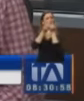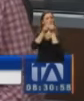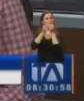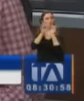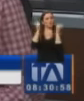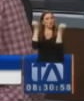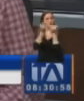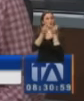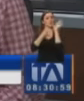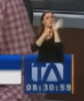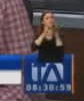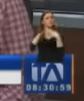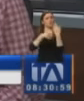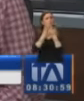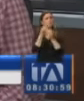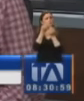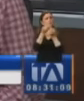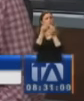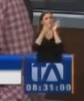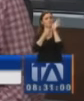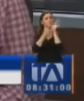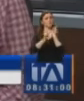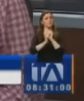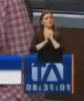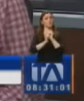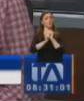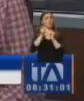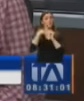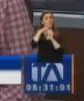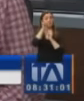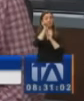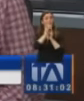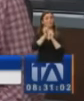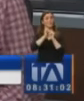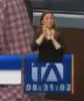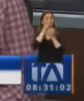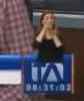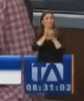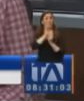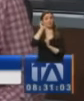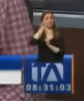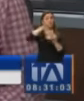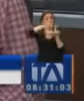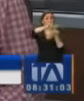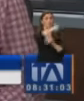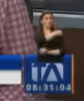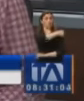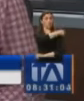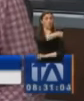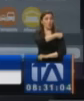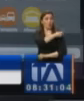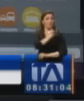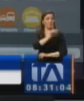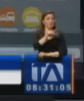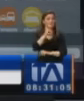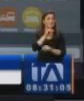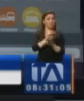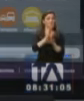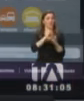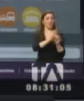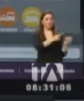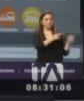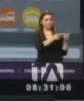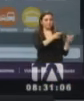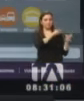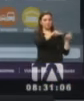Entonces, todos los reportes que tengan, por ejemplo, hashtag Cruz Roja, pueden manejarse mediante ellos. Luego,